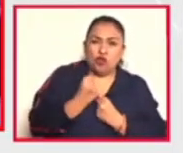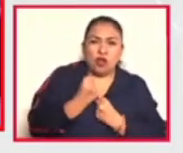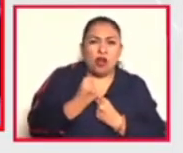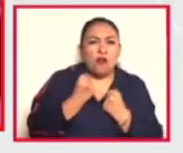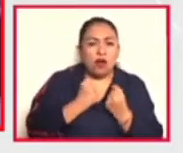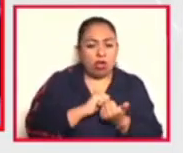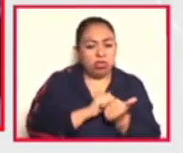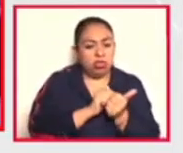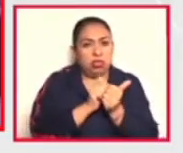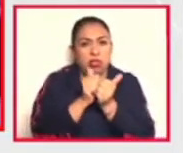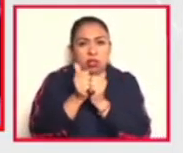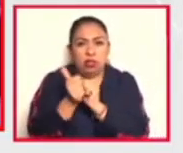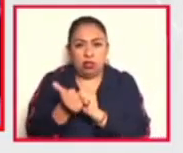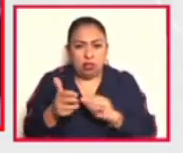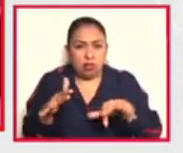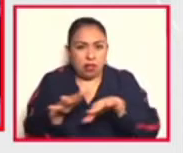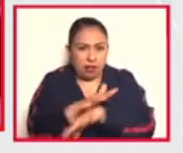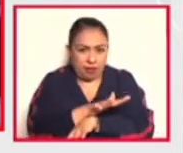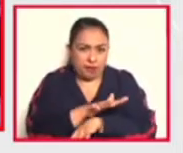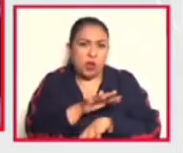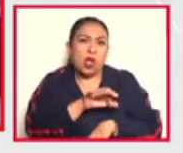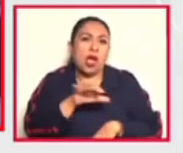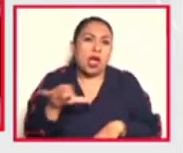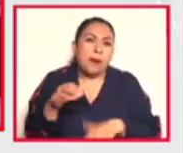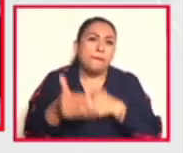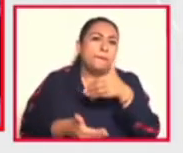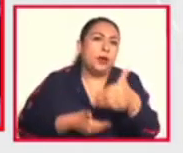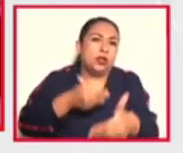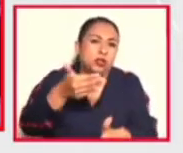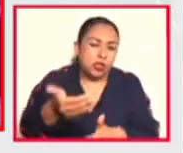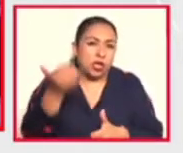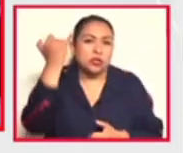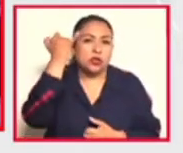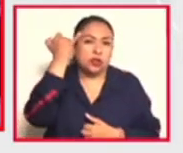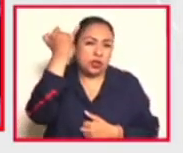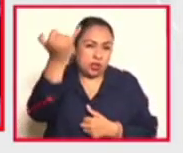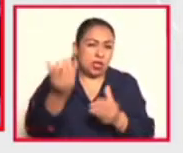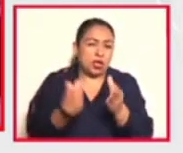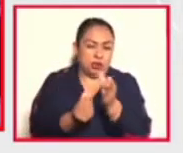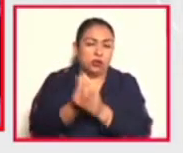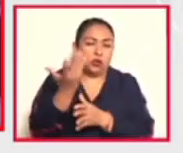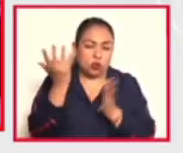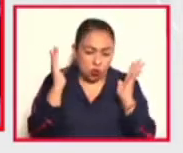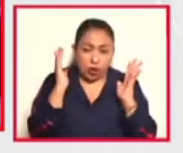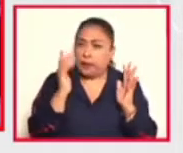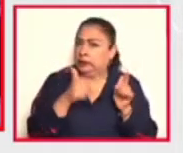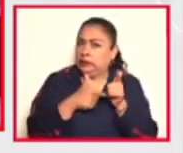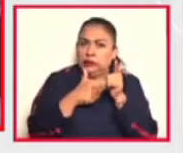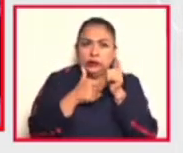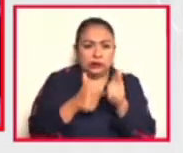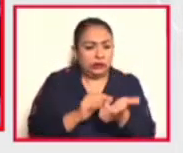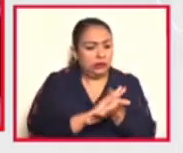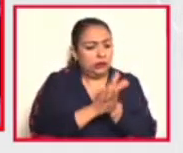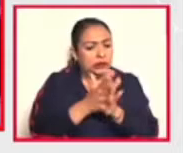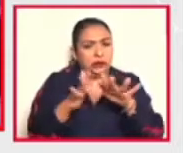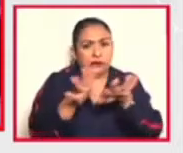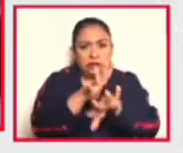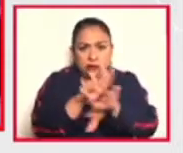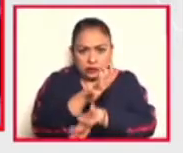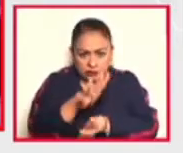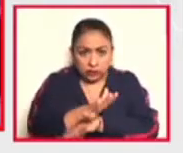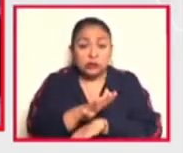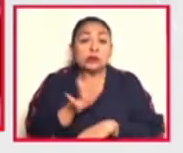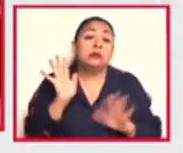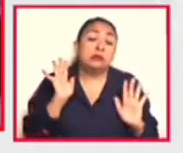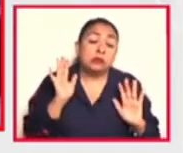y adaptando estos procesos, estas ideas nuevas que se siguen evolucionando, que siguen revolucionando.